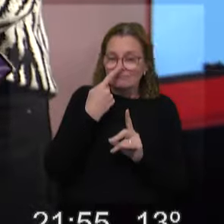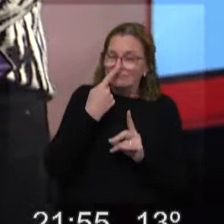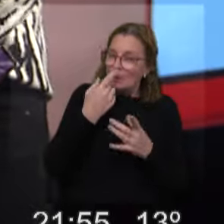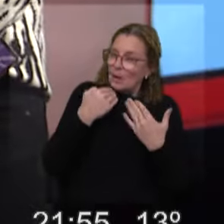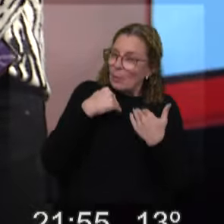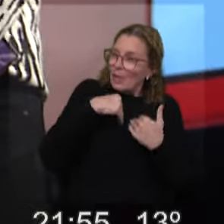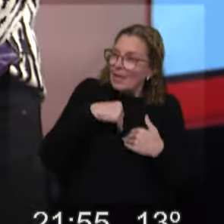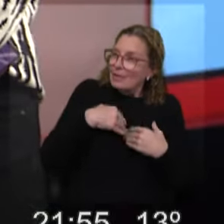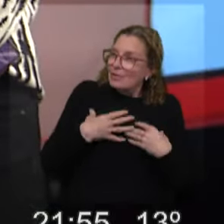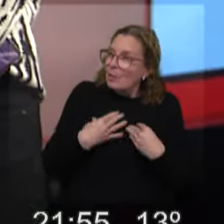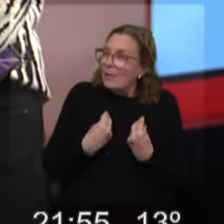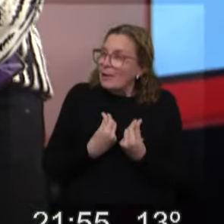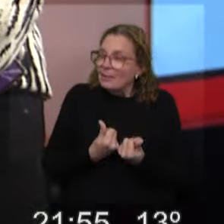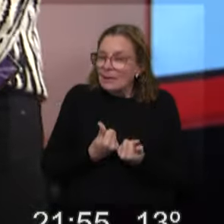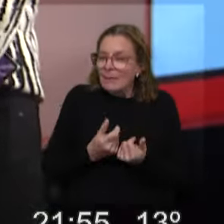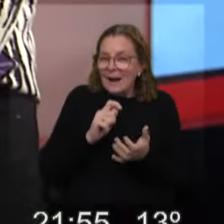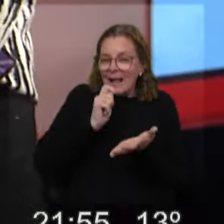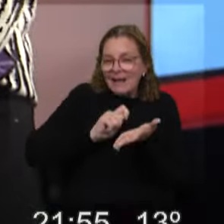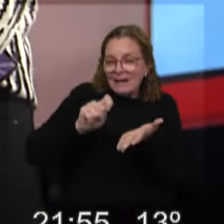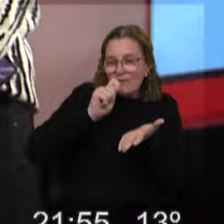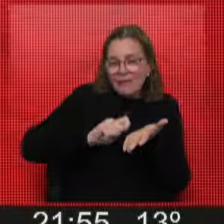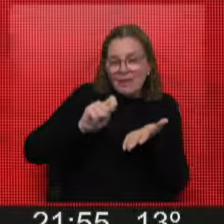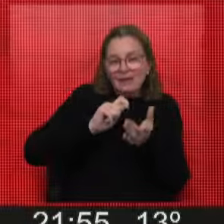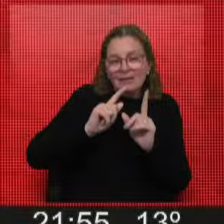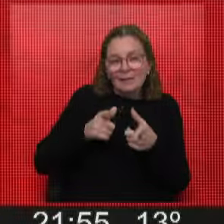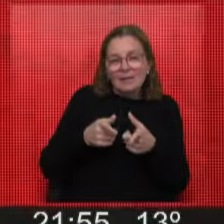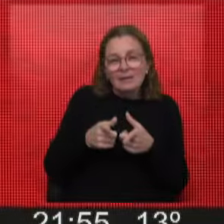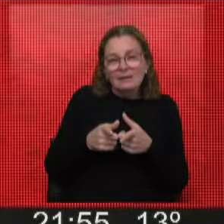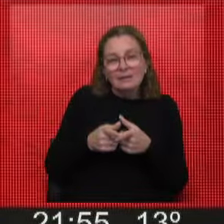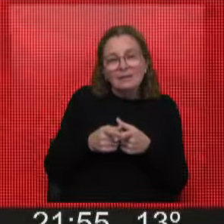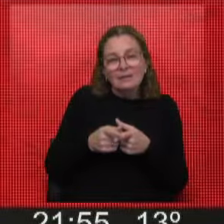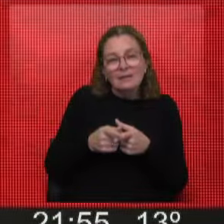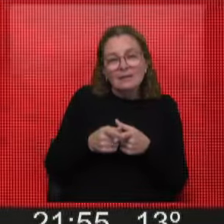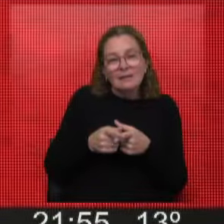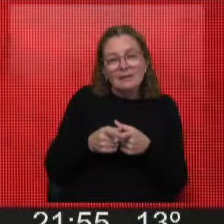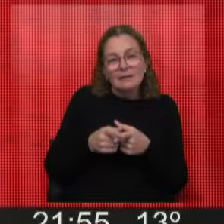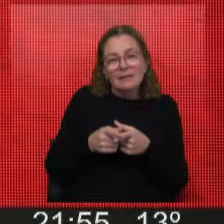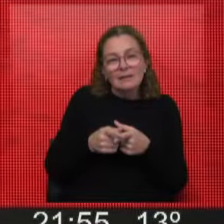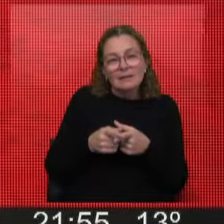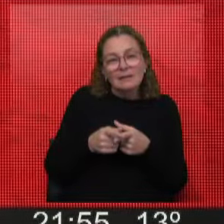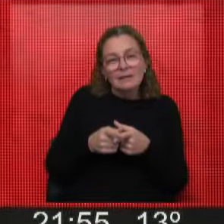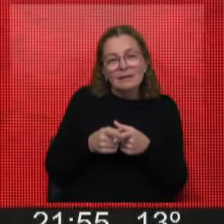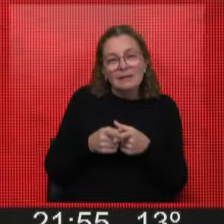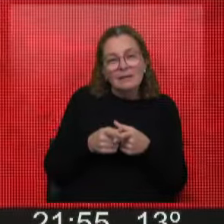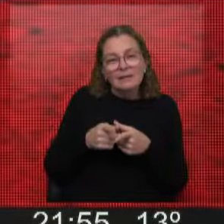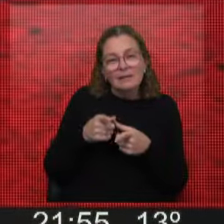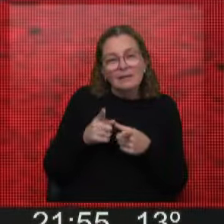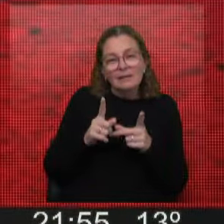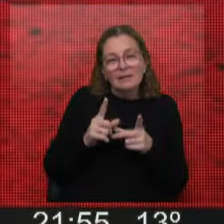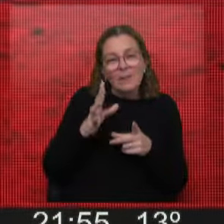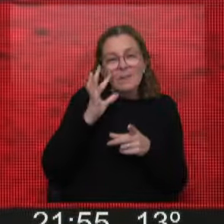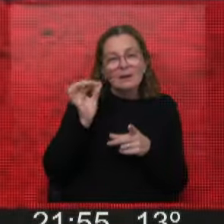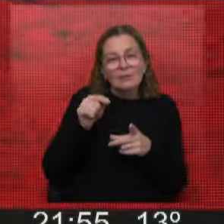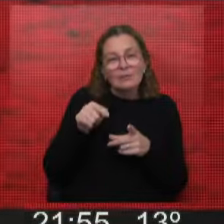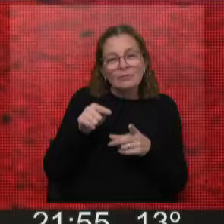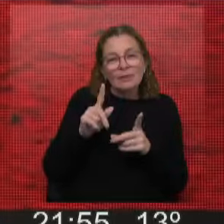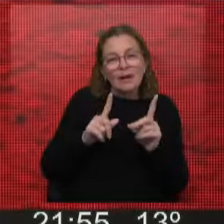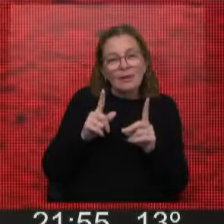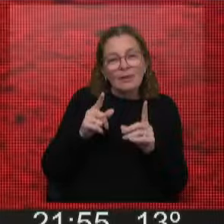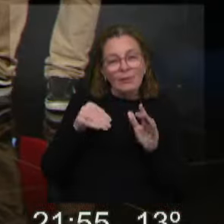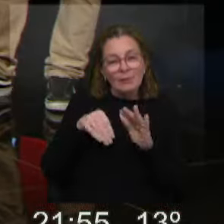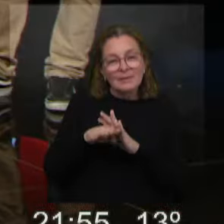también para las letras. Sí. Para eso fue clima un oportunismo que hice. De los temas. Perdón. ¿Eh? Fue un